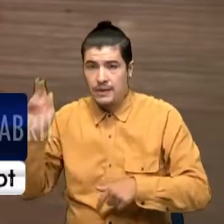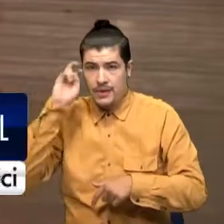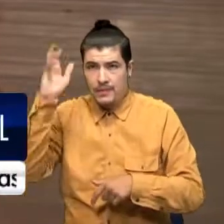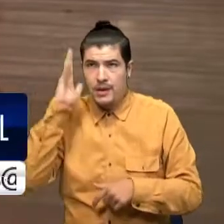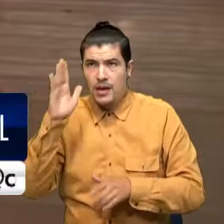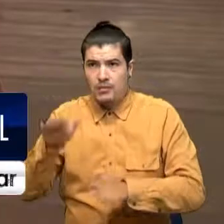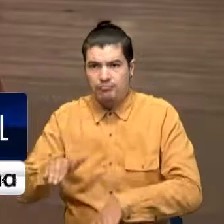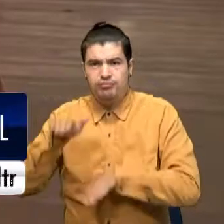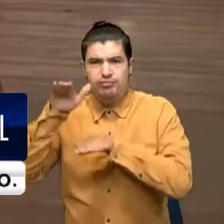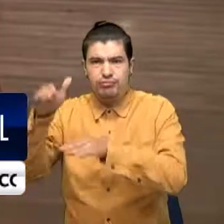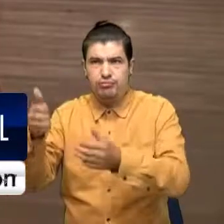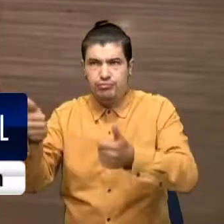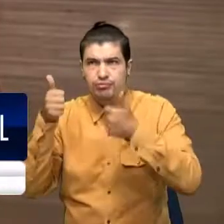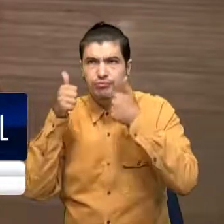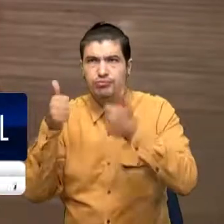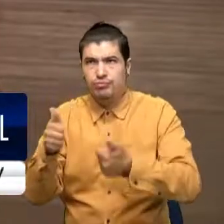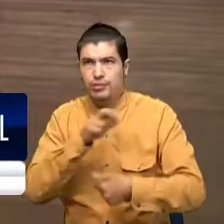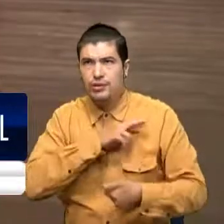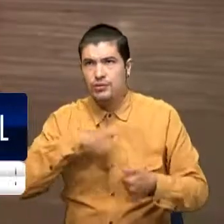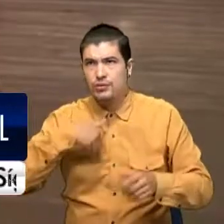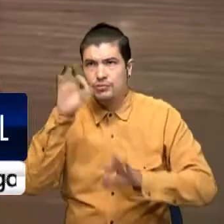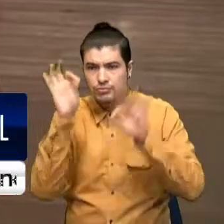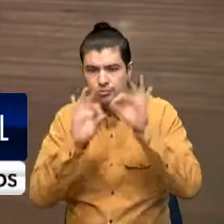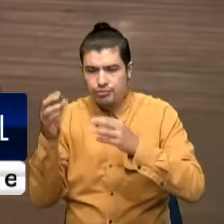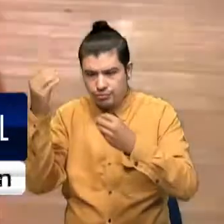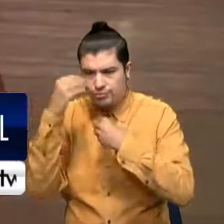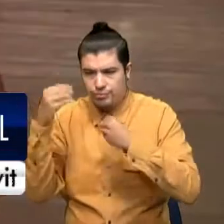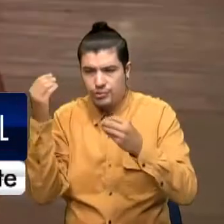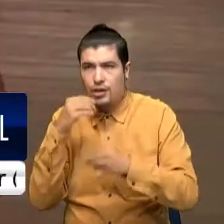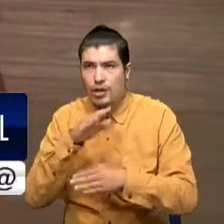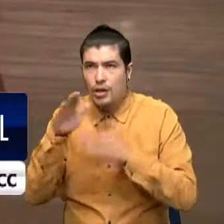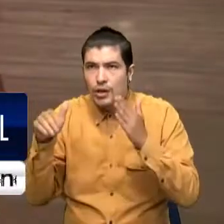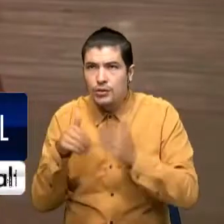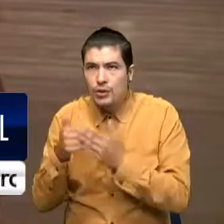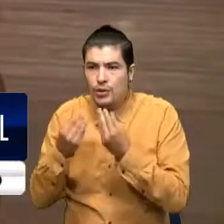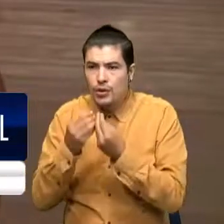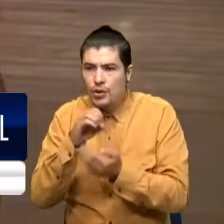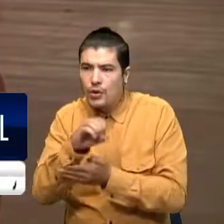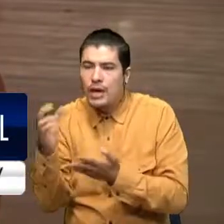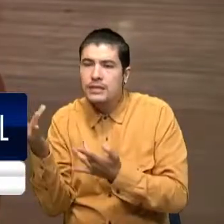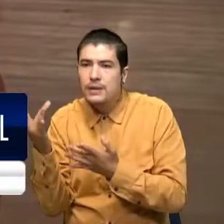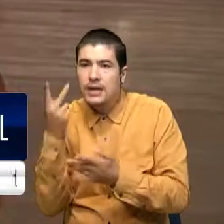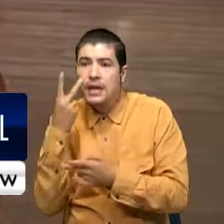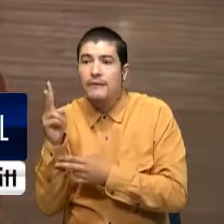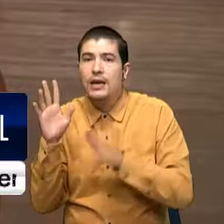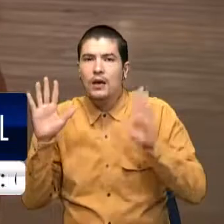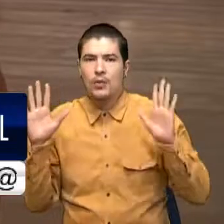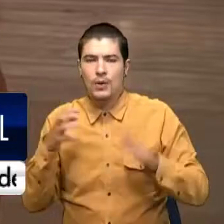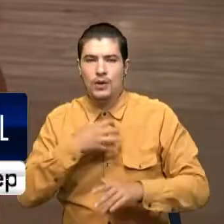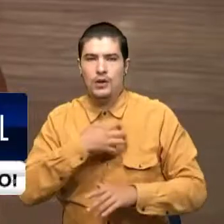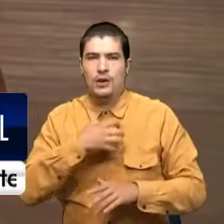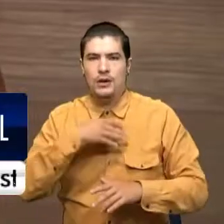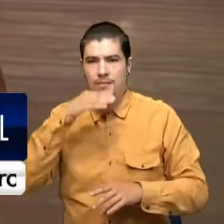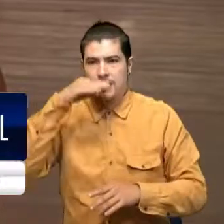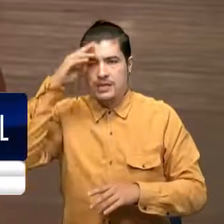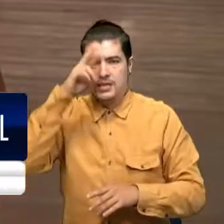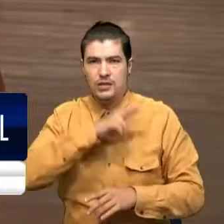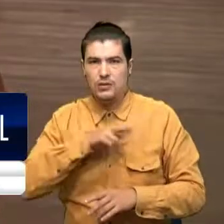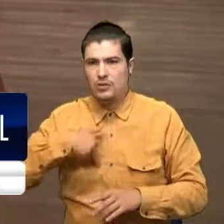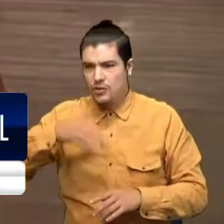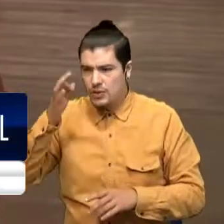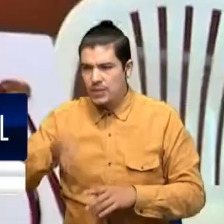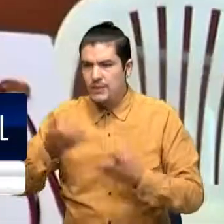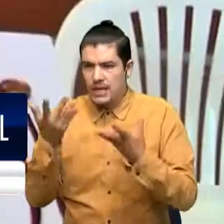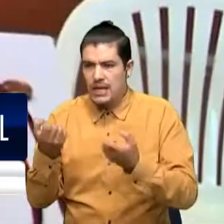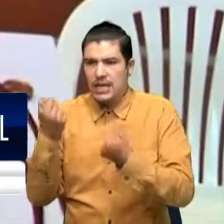siempre lo estamos llevando, y preparándonos fuertemente todos los compañeros y esperar a ver cómo nos va en el torneo de Medellín. Como siempre, vamos es por la de oro,